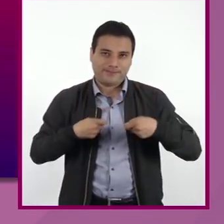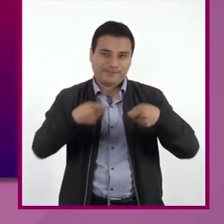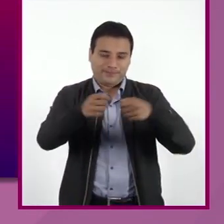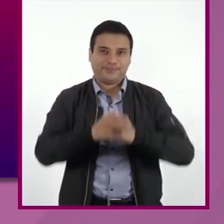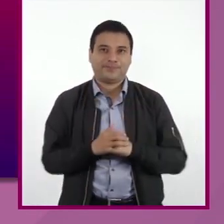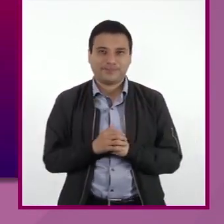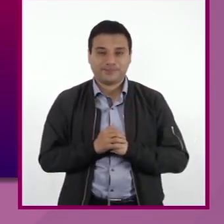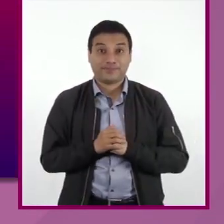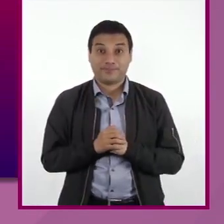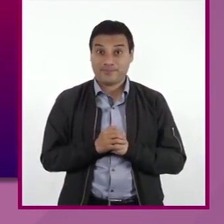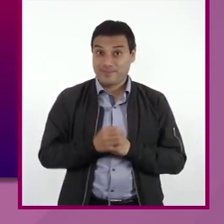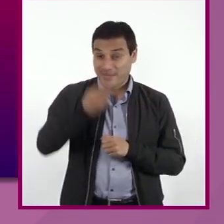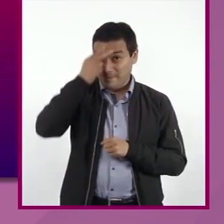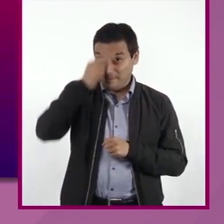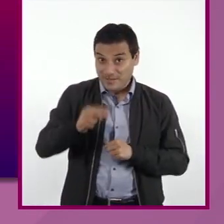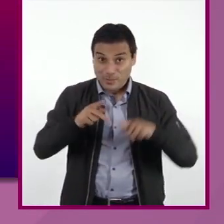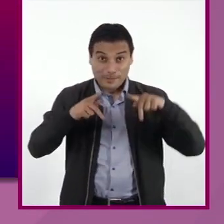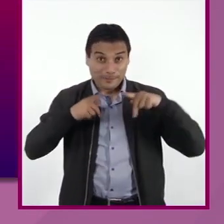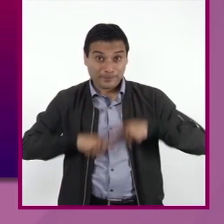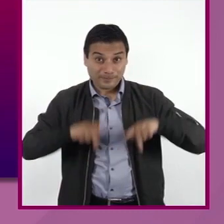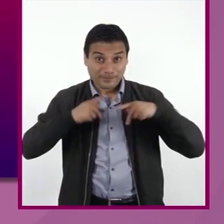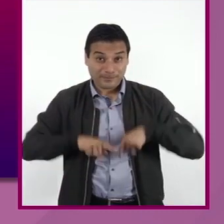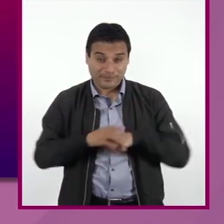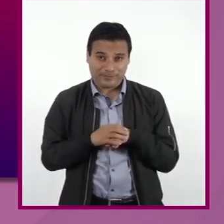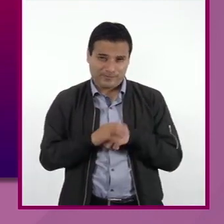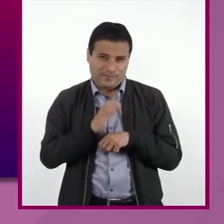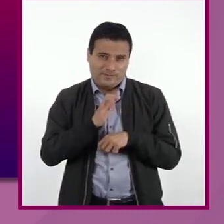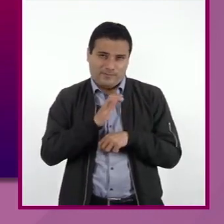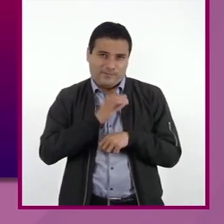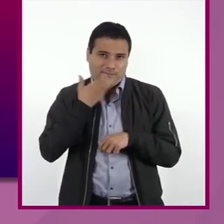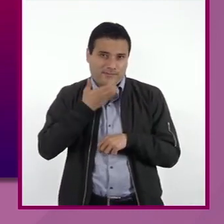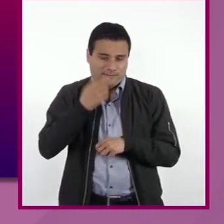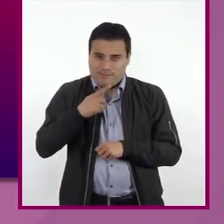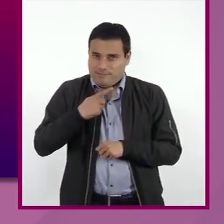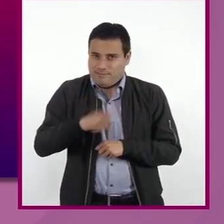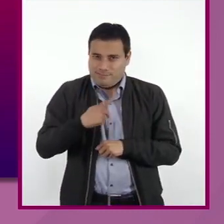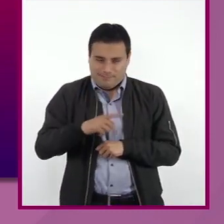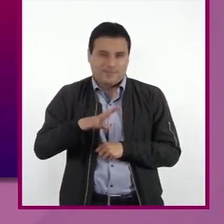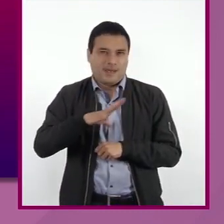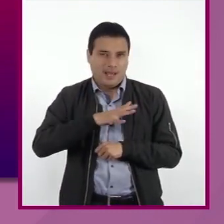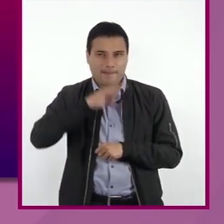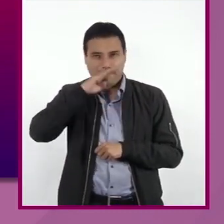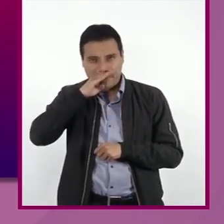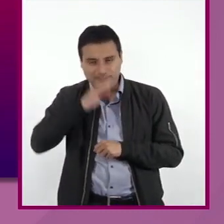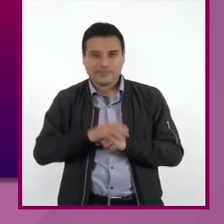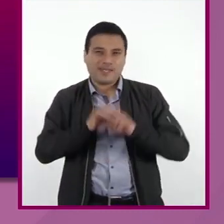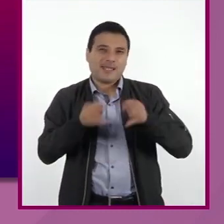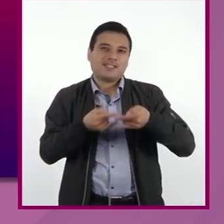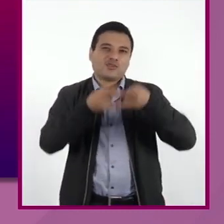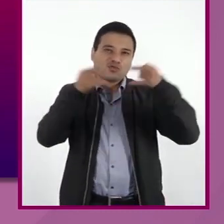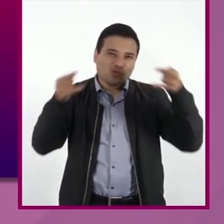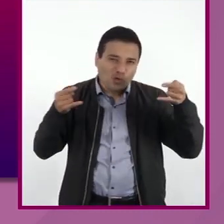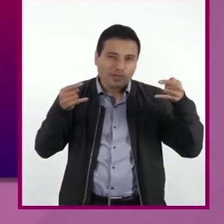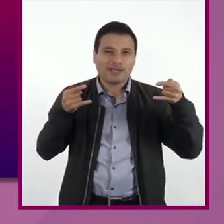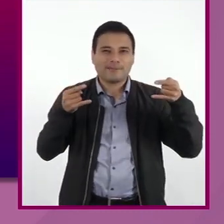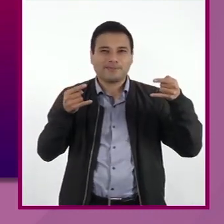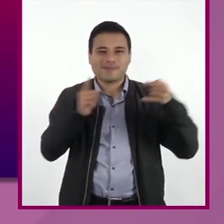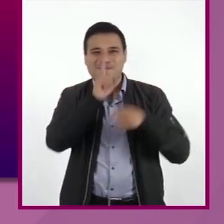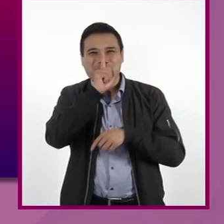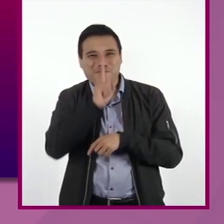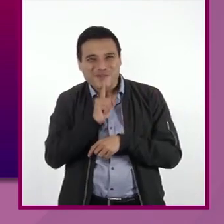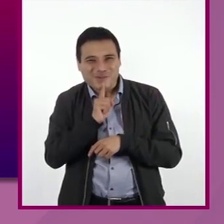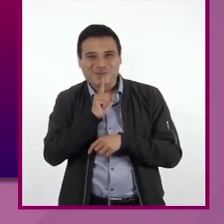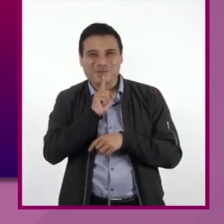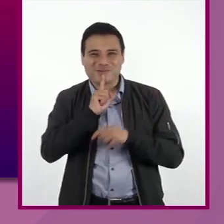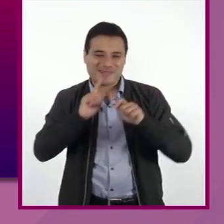Para los mexicanos, el maíz está entrelazado con nuestra historia, tradiciones y mitos de la creación. Imagínate